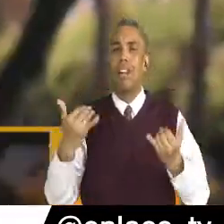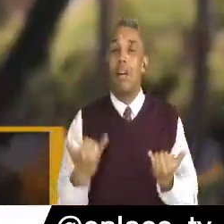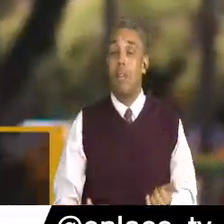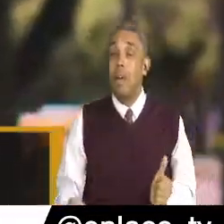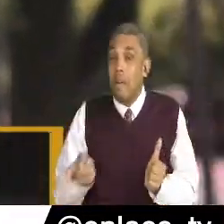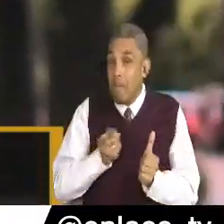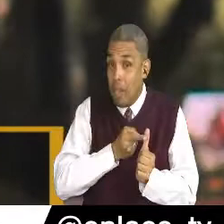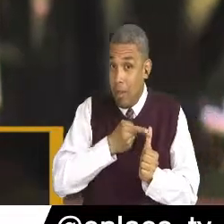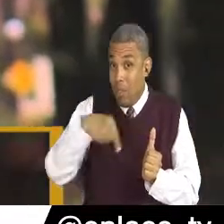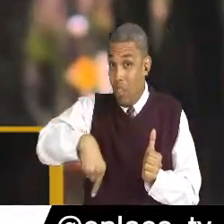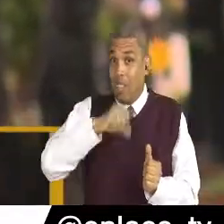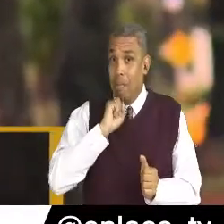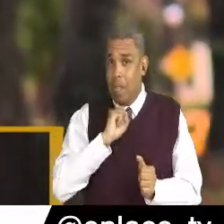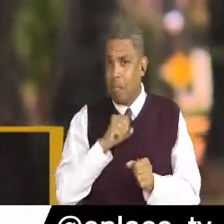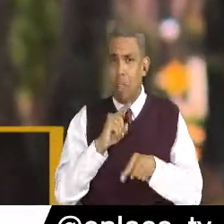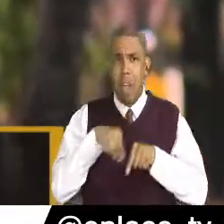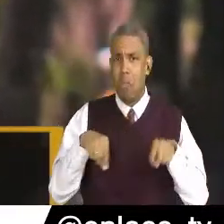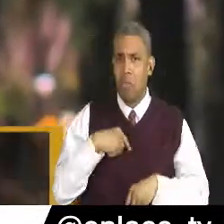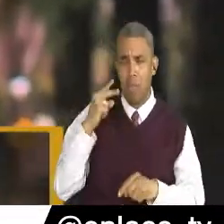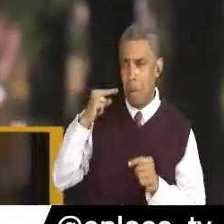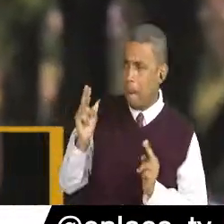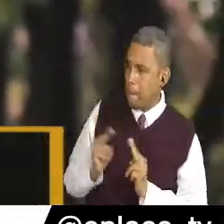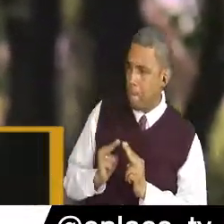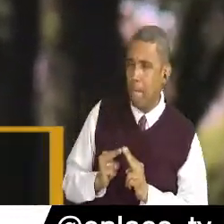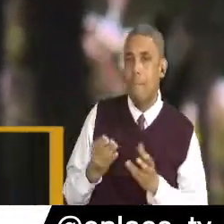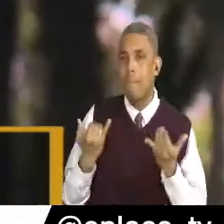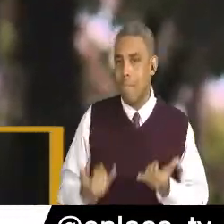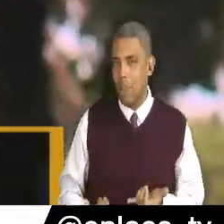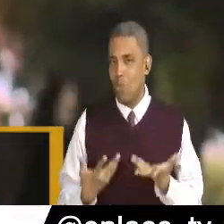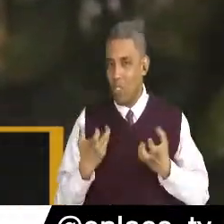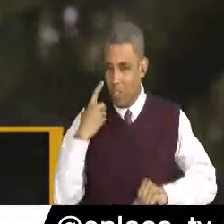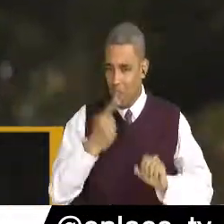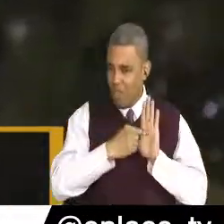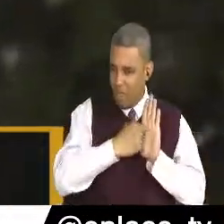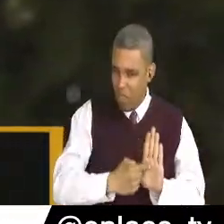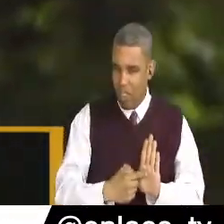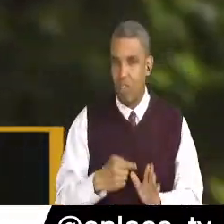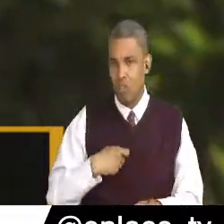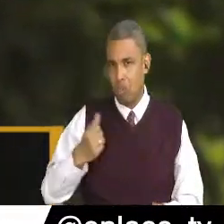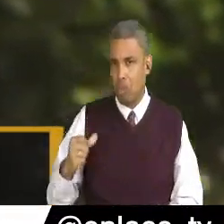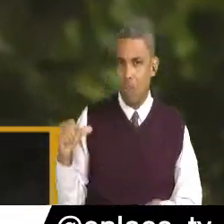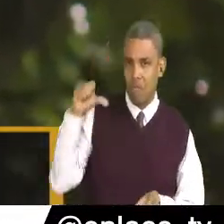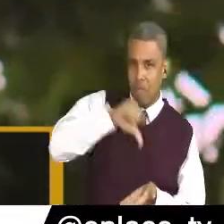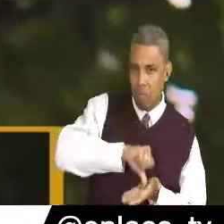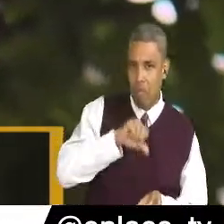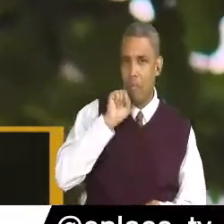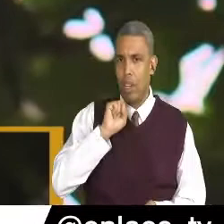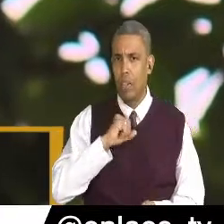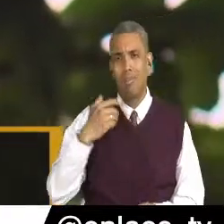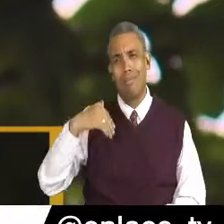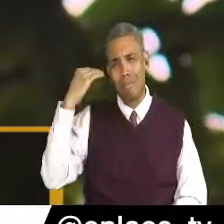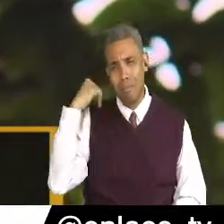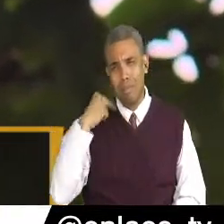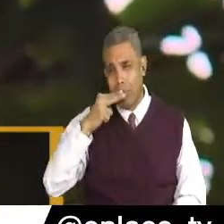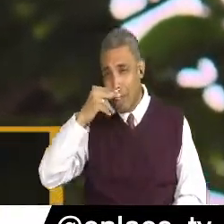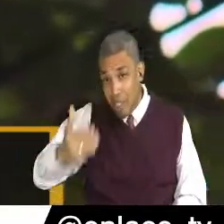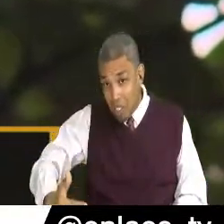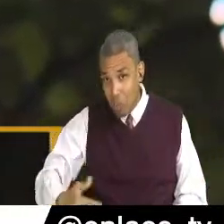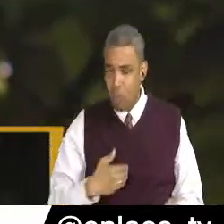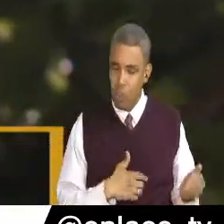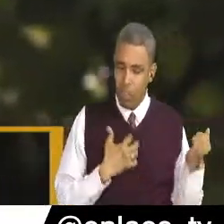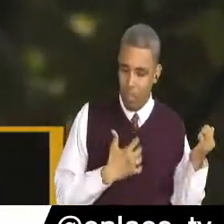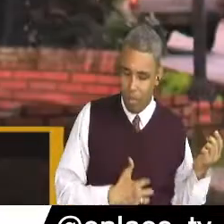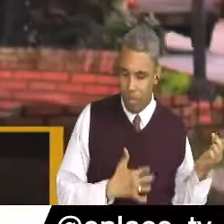primero que todo y que darme a conocer en el país, siendo aquí santandereano y de Barranca Bermeja. Desde muy pequeño he tocado la guitarra y eso también ha sido porque mis